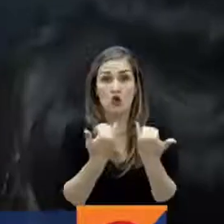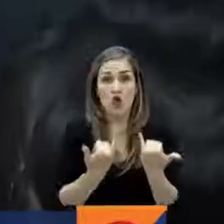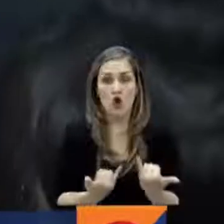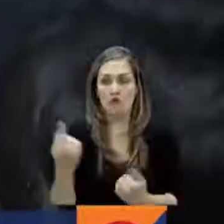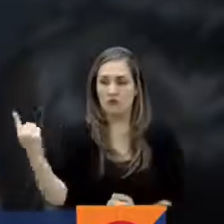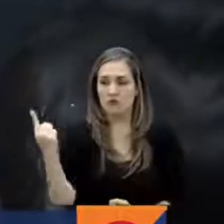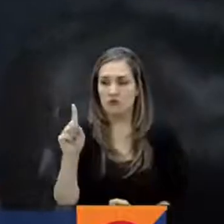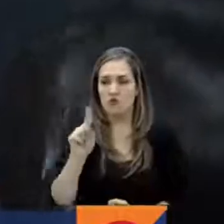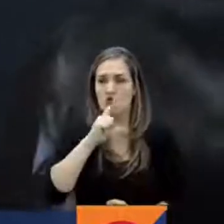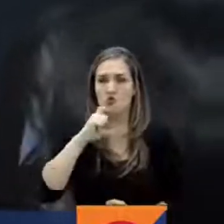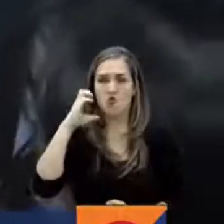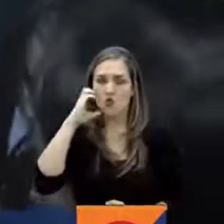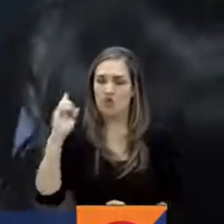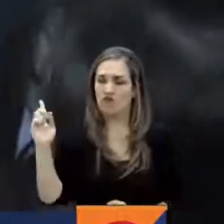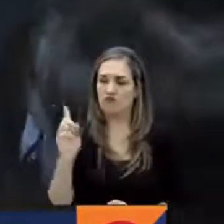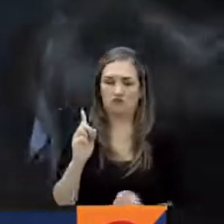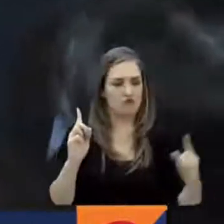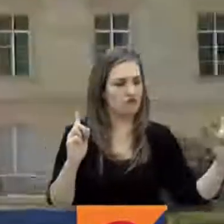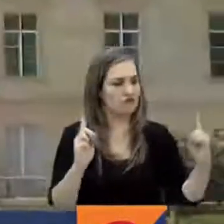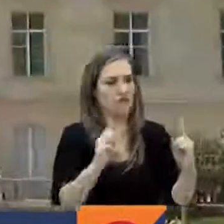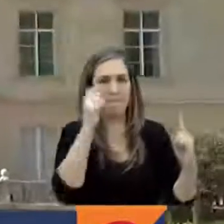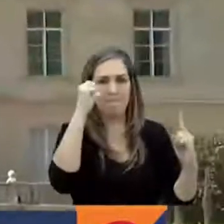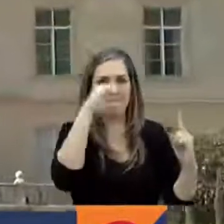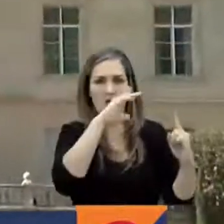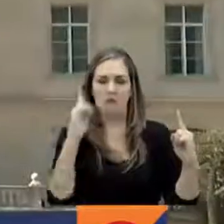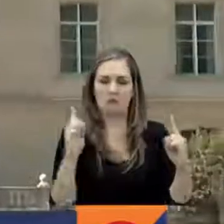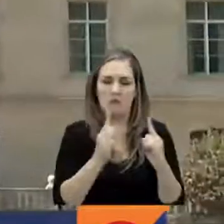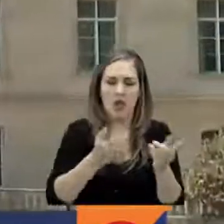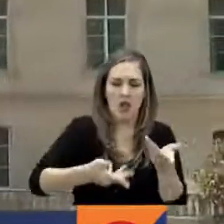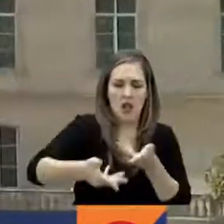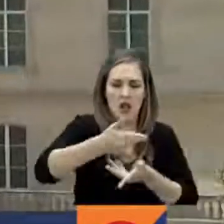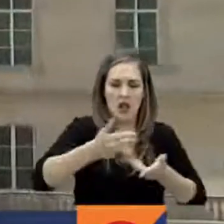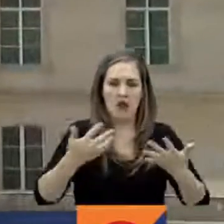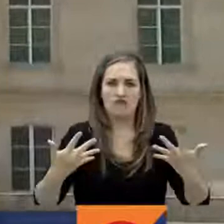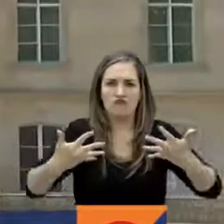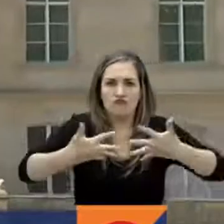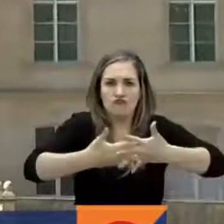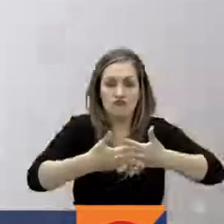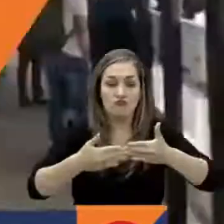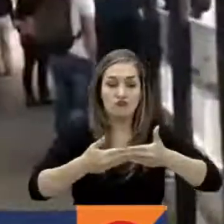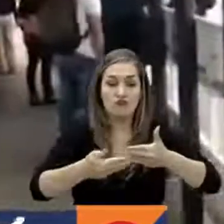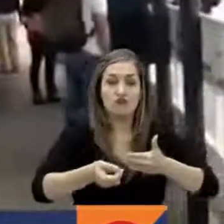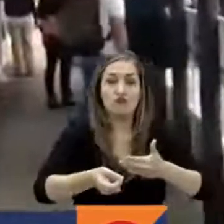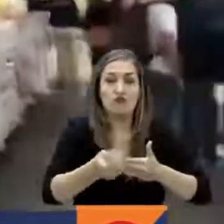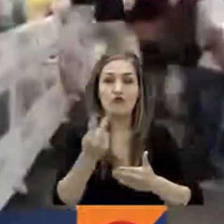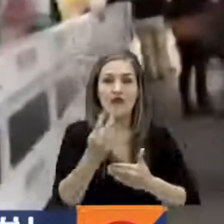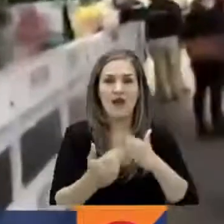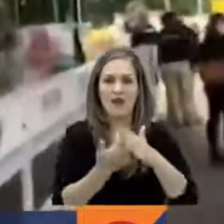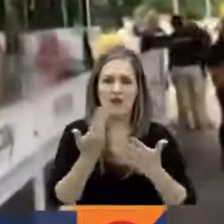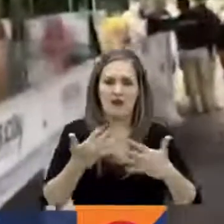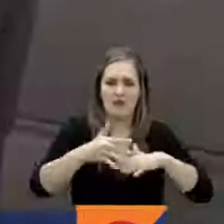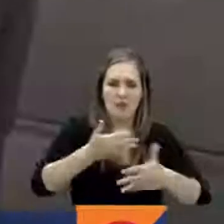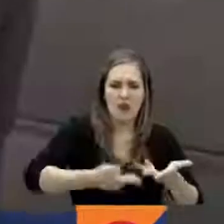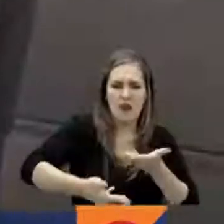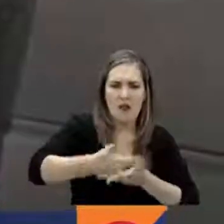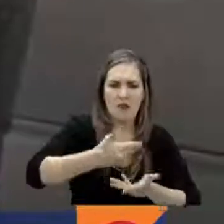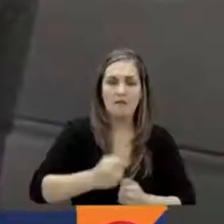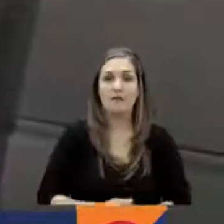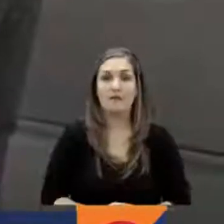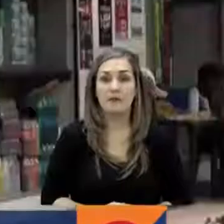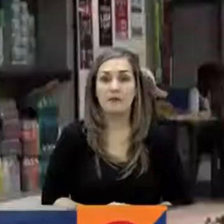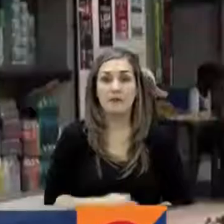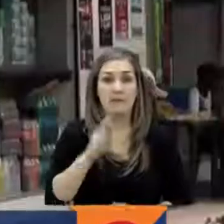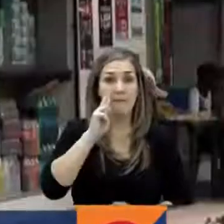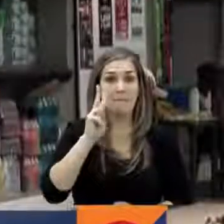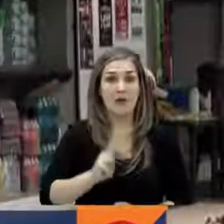Iván Duque y Gustavo Petro. Definirán detalles del empalme que inicia este viernes. Reapertura comercial con